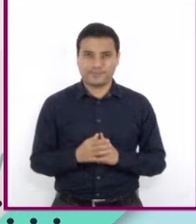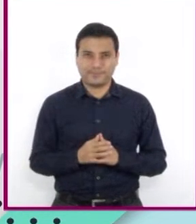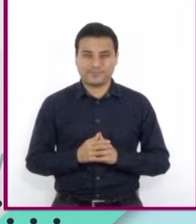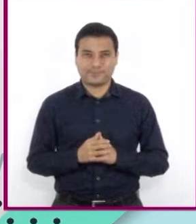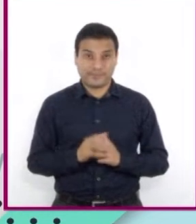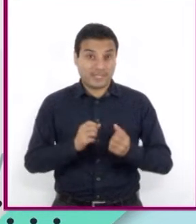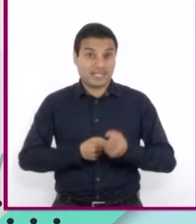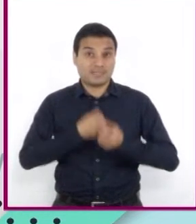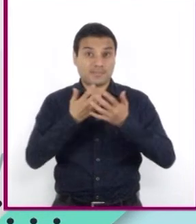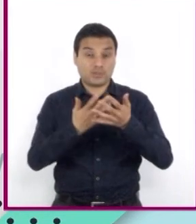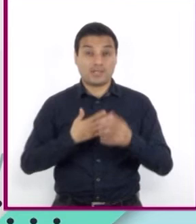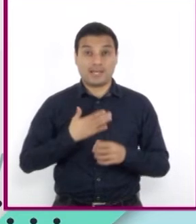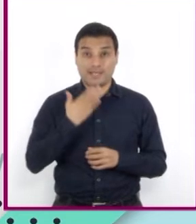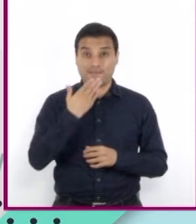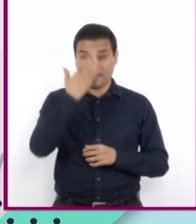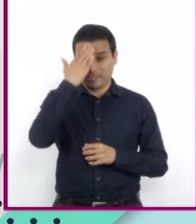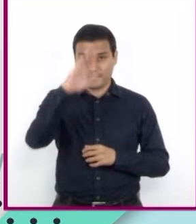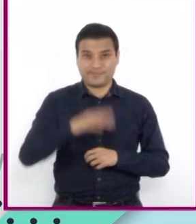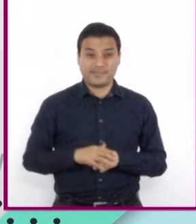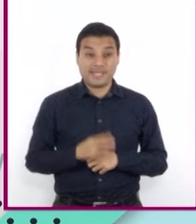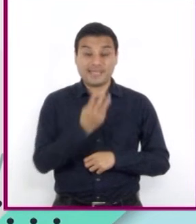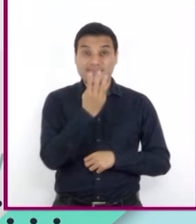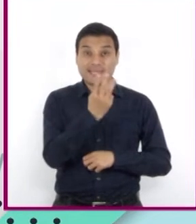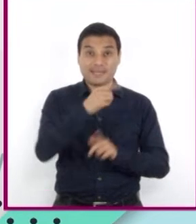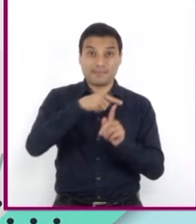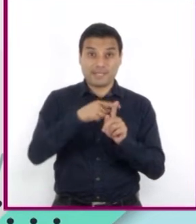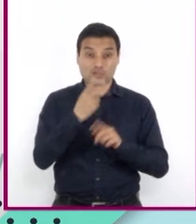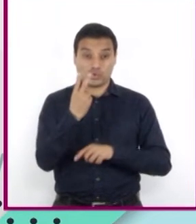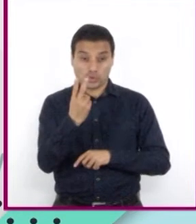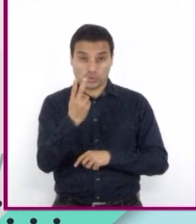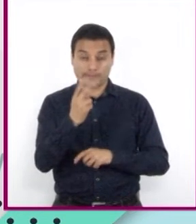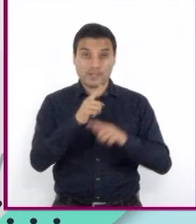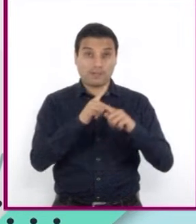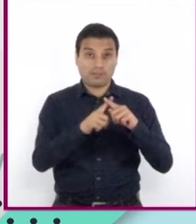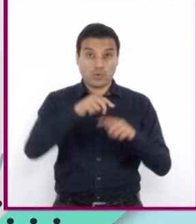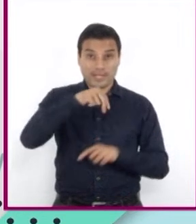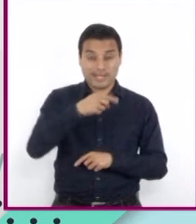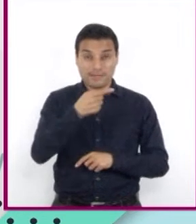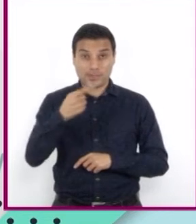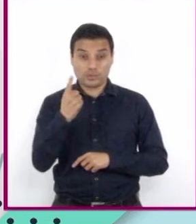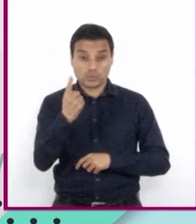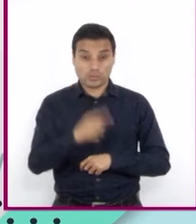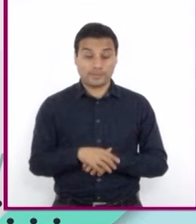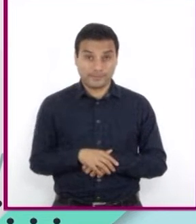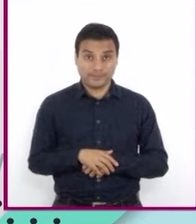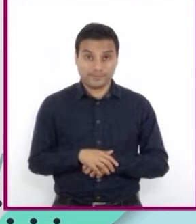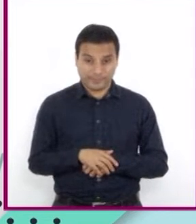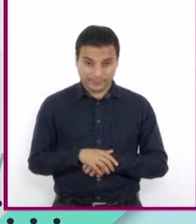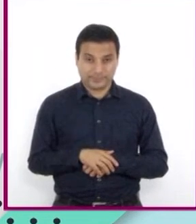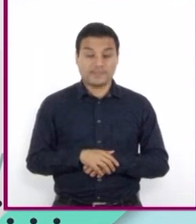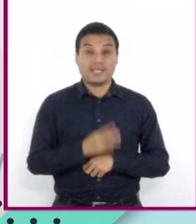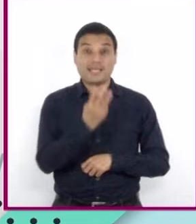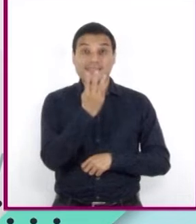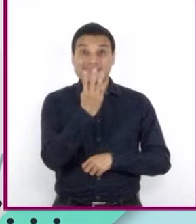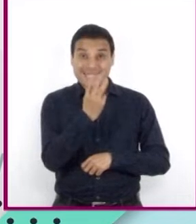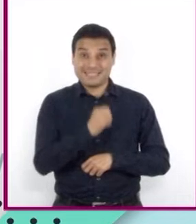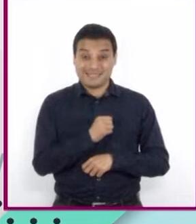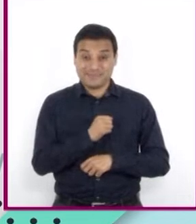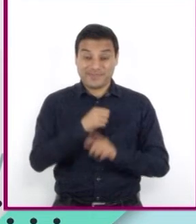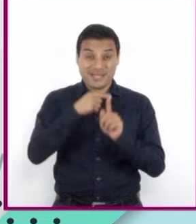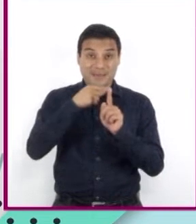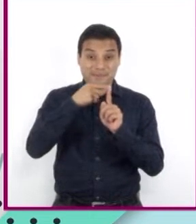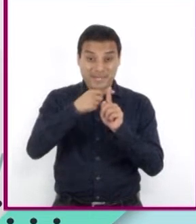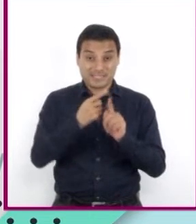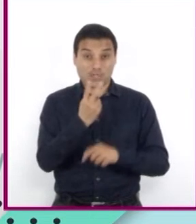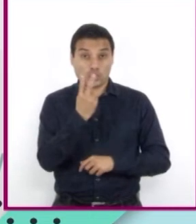las expresiones algebraicas 3 más 2 que multiplica n menos 1 y 3 más la